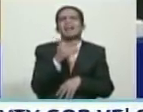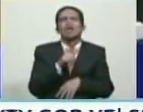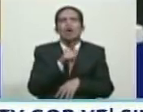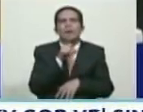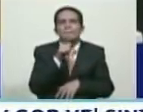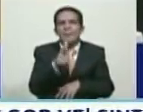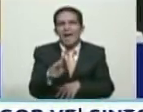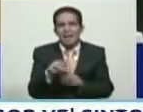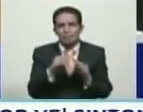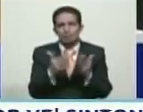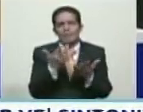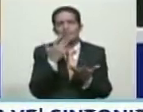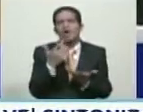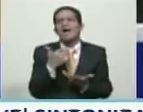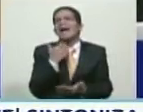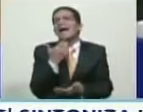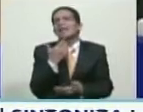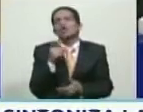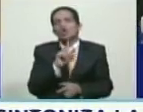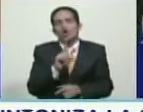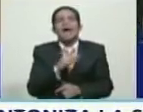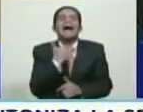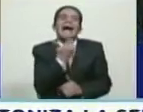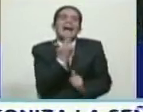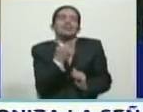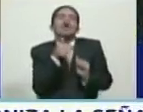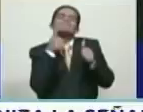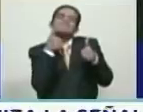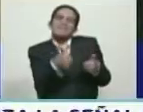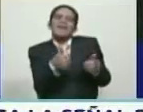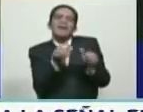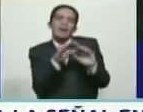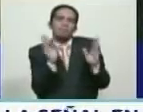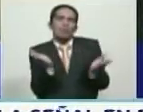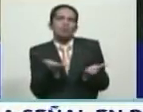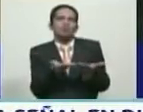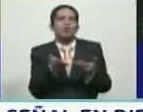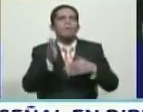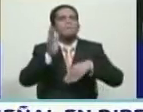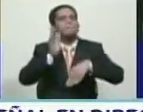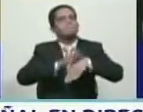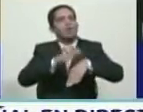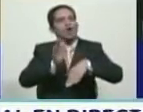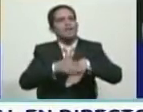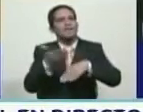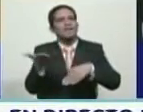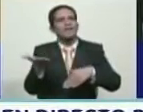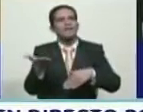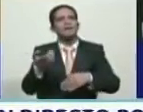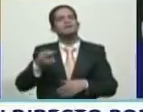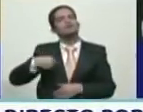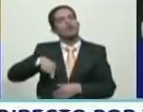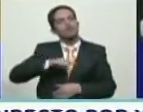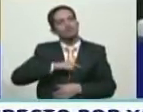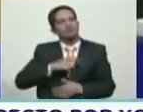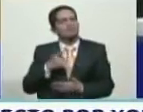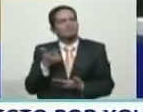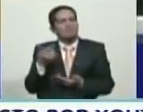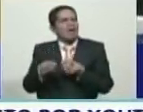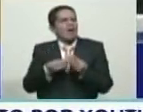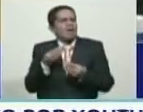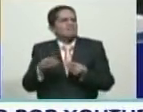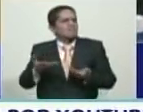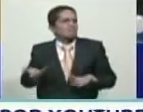algo esté mal en el mundo, algo está muy bien en el mundo, porque lo que tuvimos que hacer, lo único que tuvimos que hacer